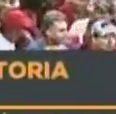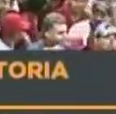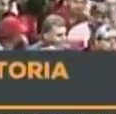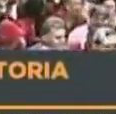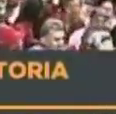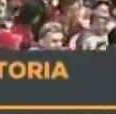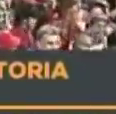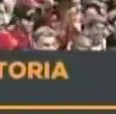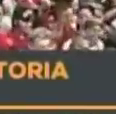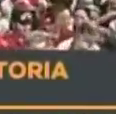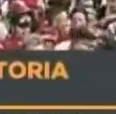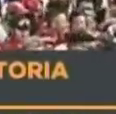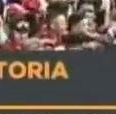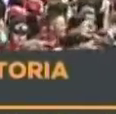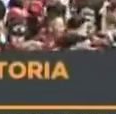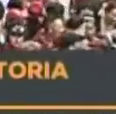patria